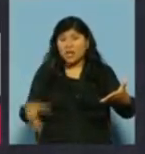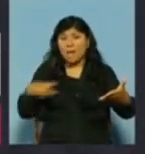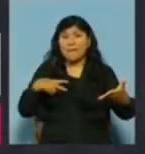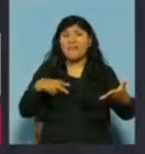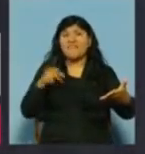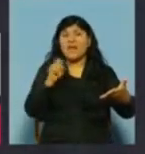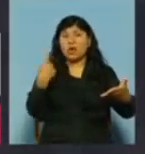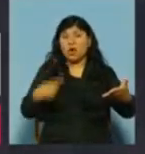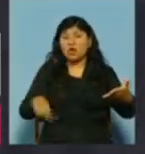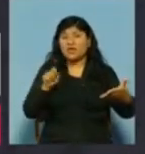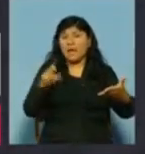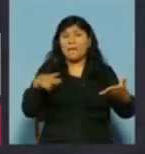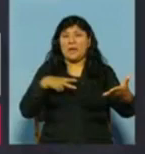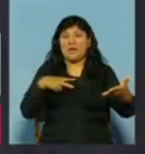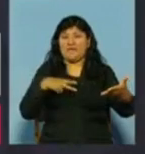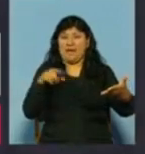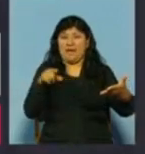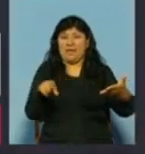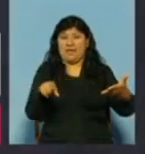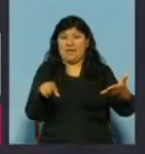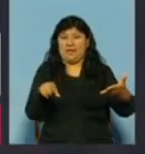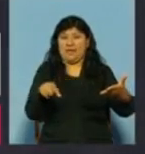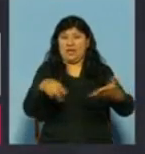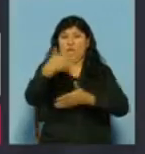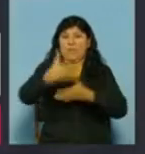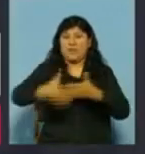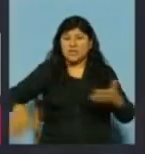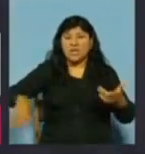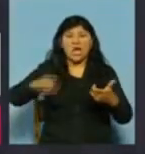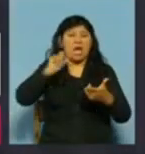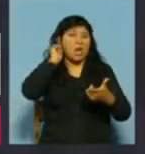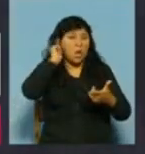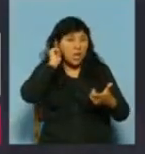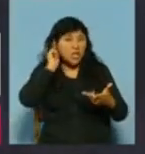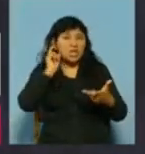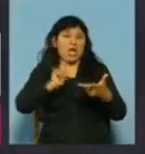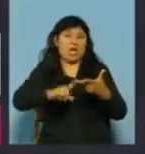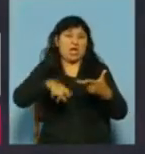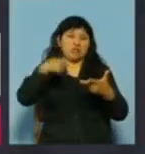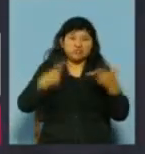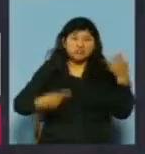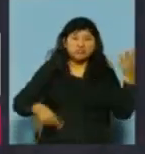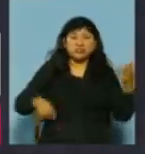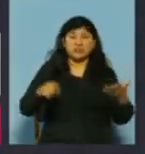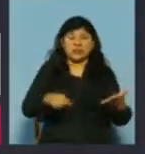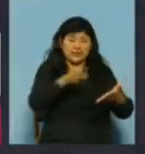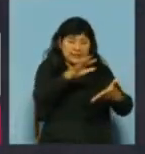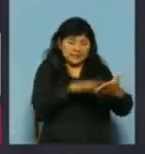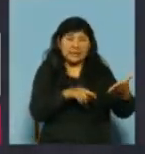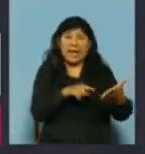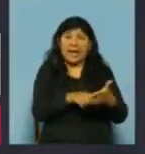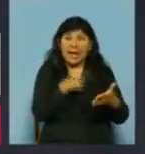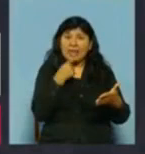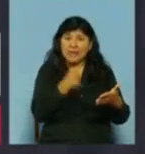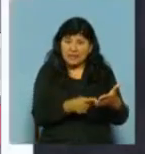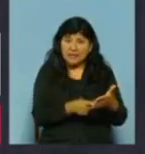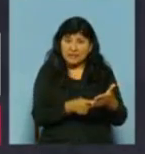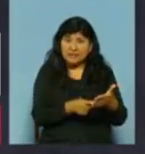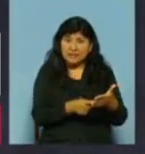los personales, datos personales, domicilio, edad, exactamente, remitir. Documento. El texto dice puntualmente, remitir datos